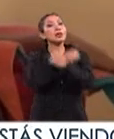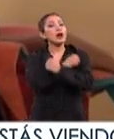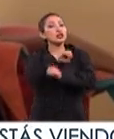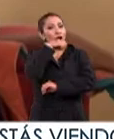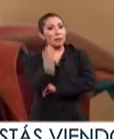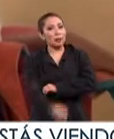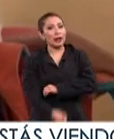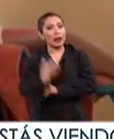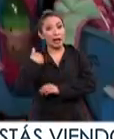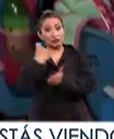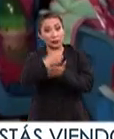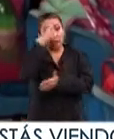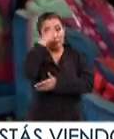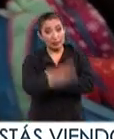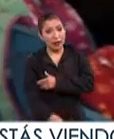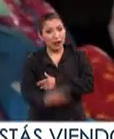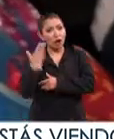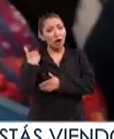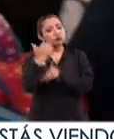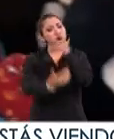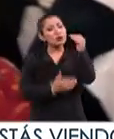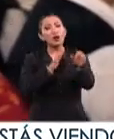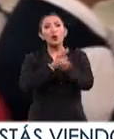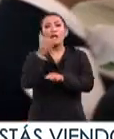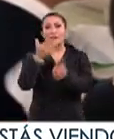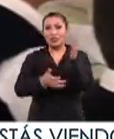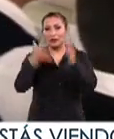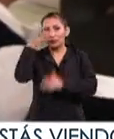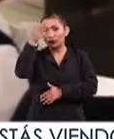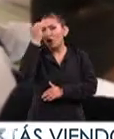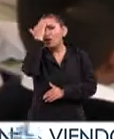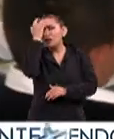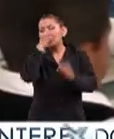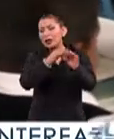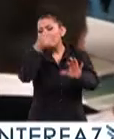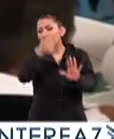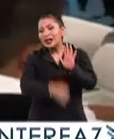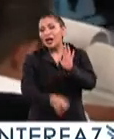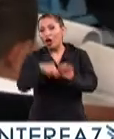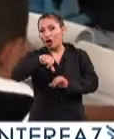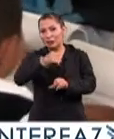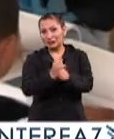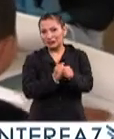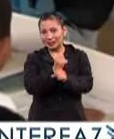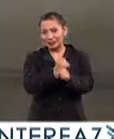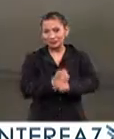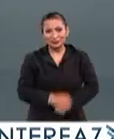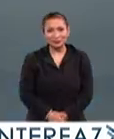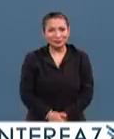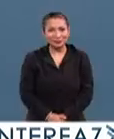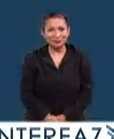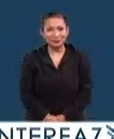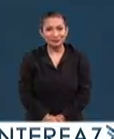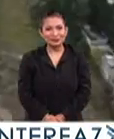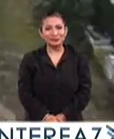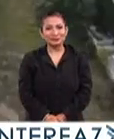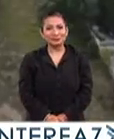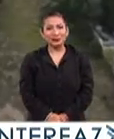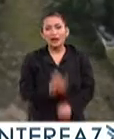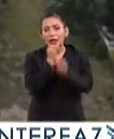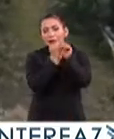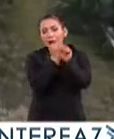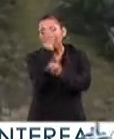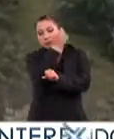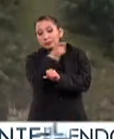Educación Obligatoria en Ciudad de México, Avances y Retos. Conoce los detalles en nuestro reportaje del día. Un